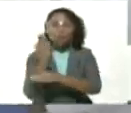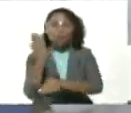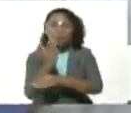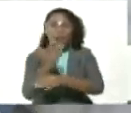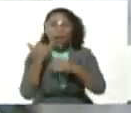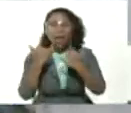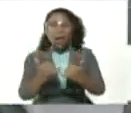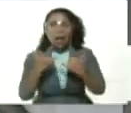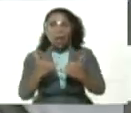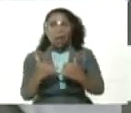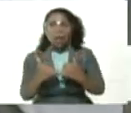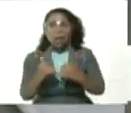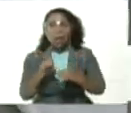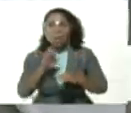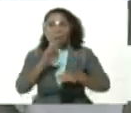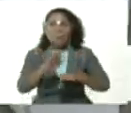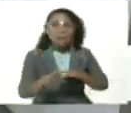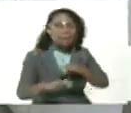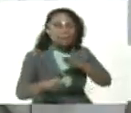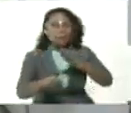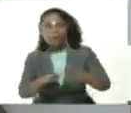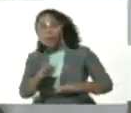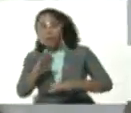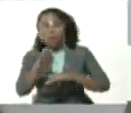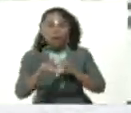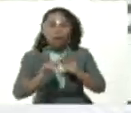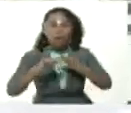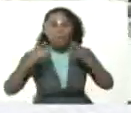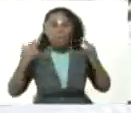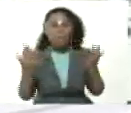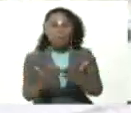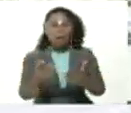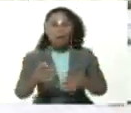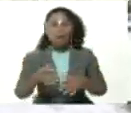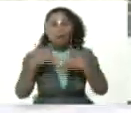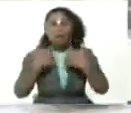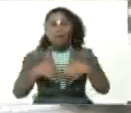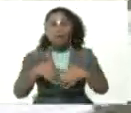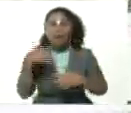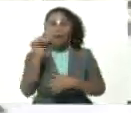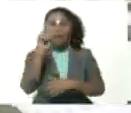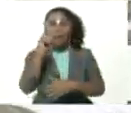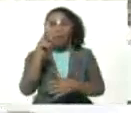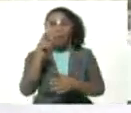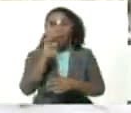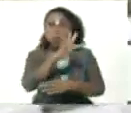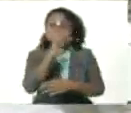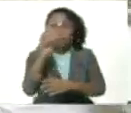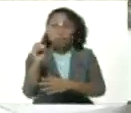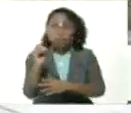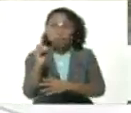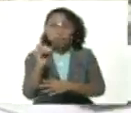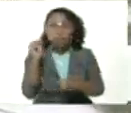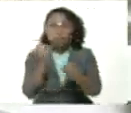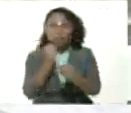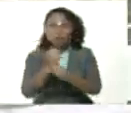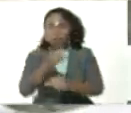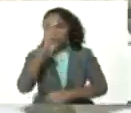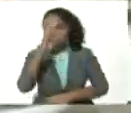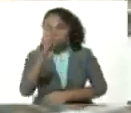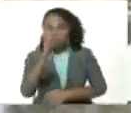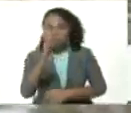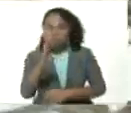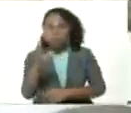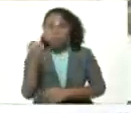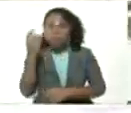que ahora, bueno, da un paso adelante en plena pandemia. Una empresa que cuenta con más de 400 trabajadores directos y